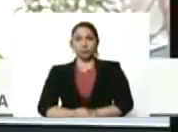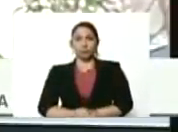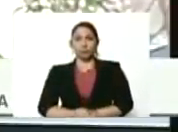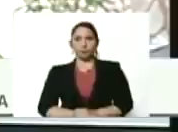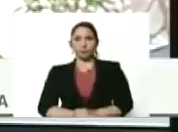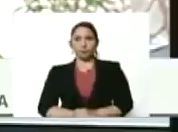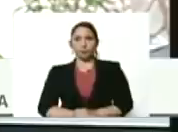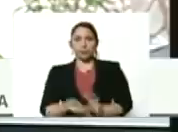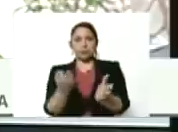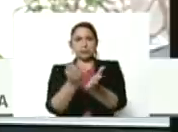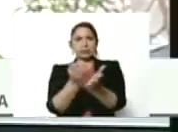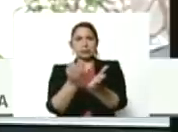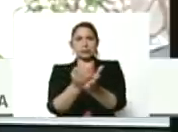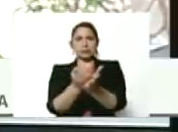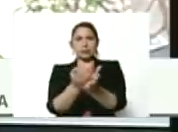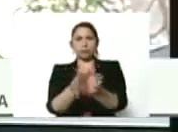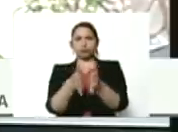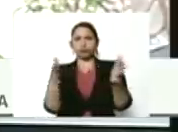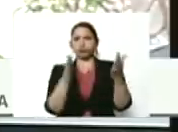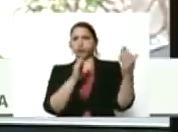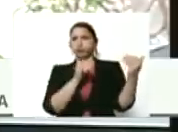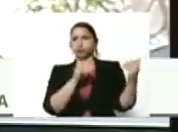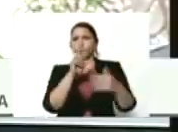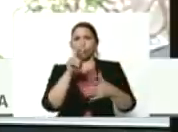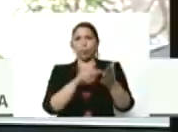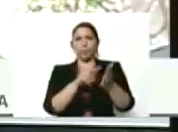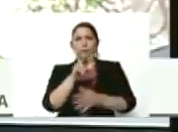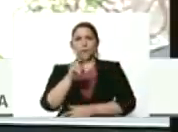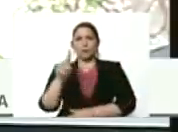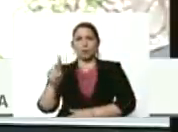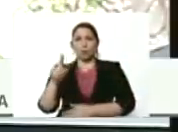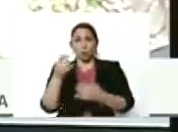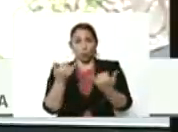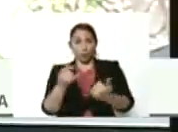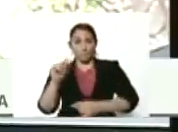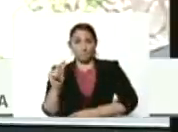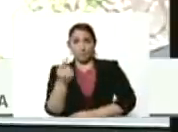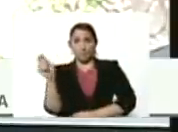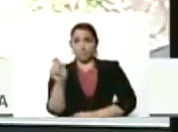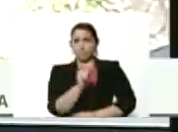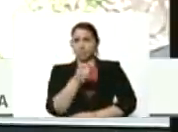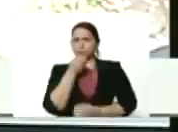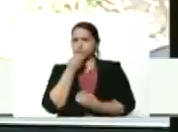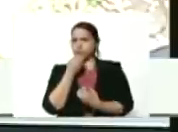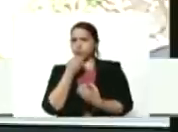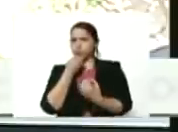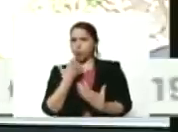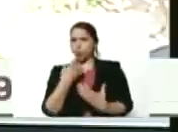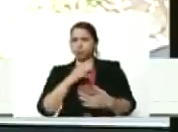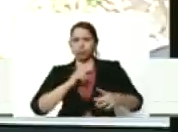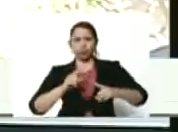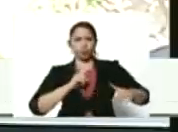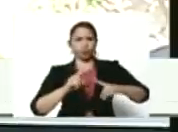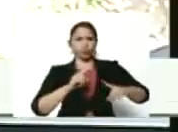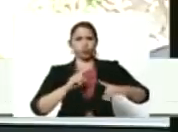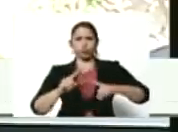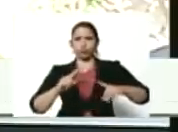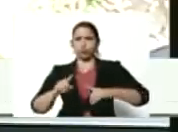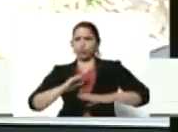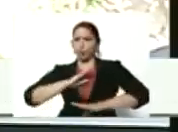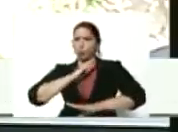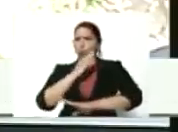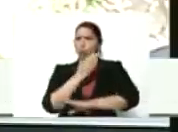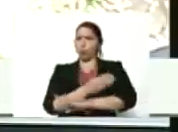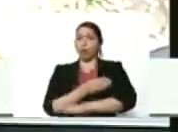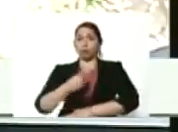siempre con gran esperanza el 2021. Y este primer mes ha sido bueno, activo, intenso, como